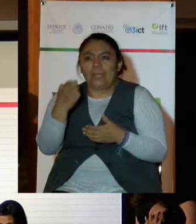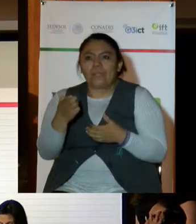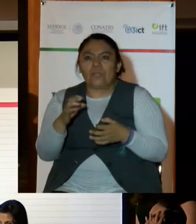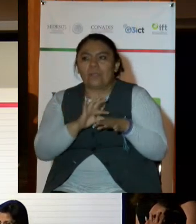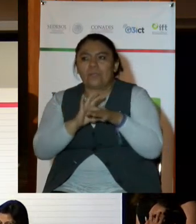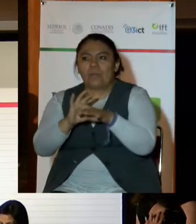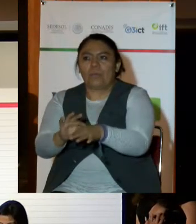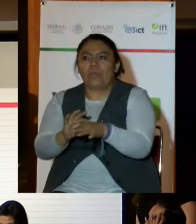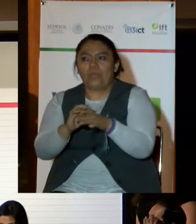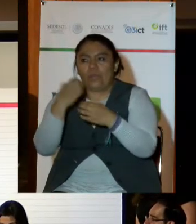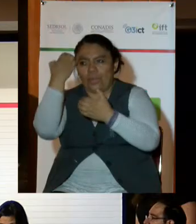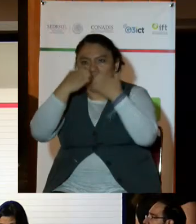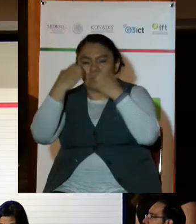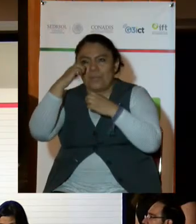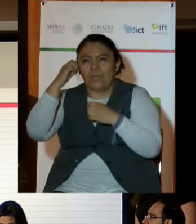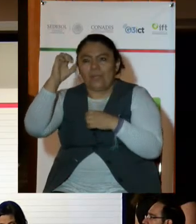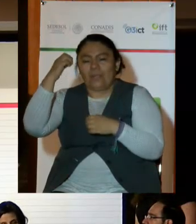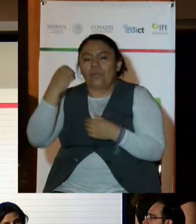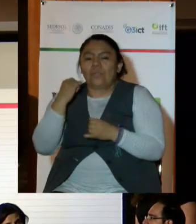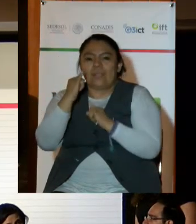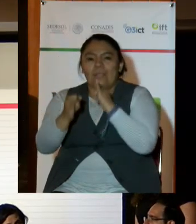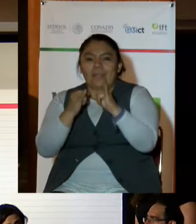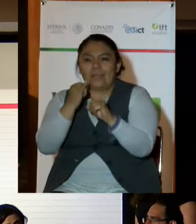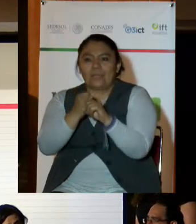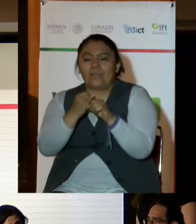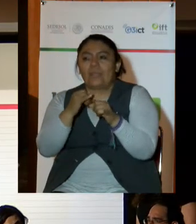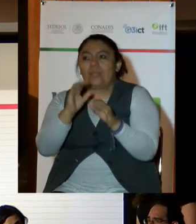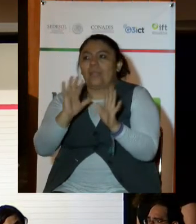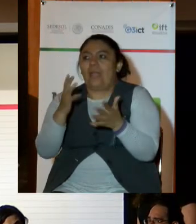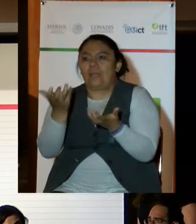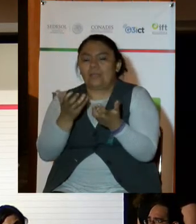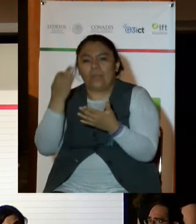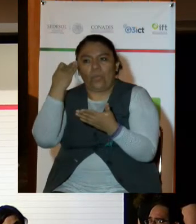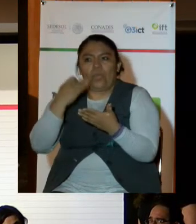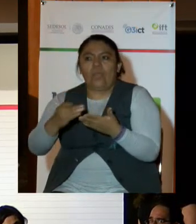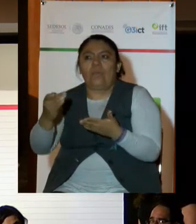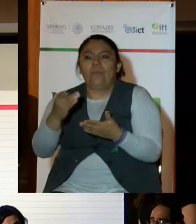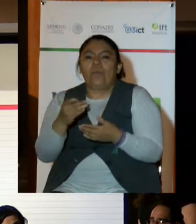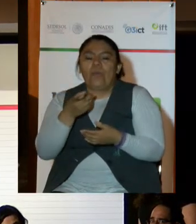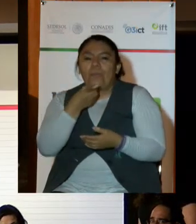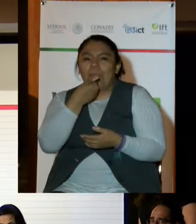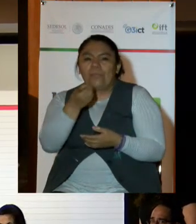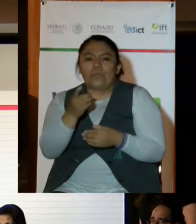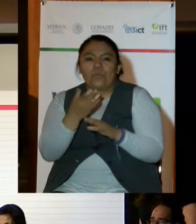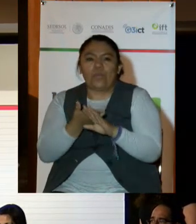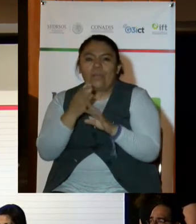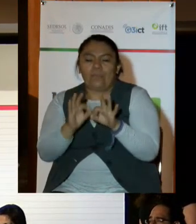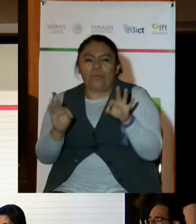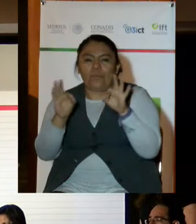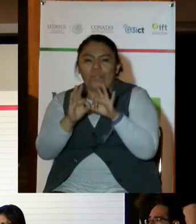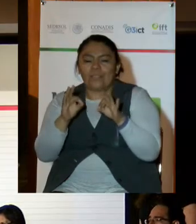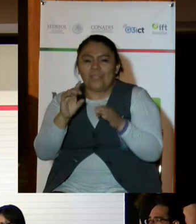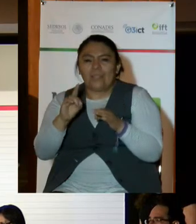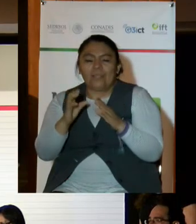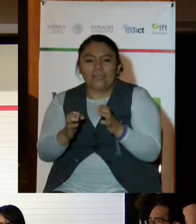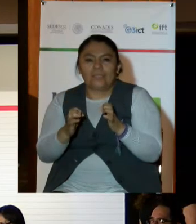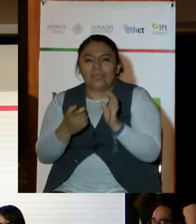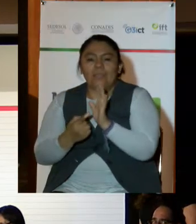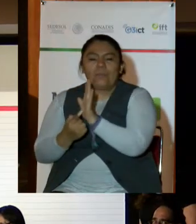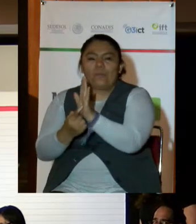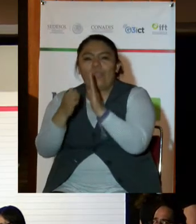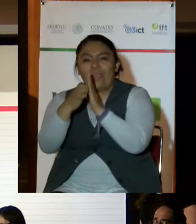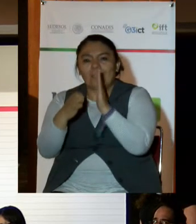es el de este estándar, el de W3E. Esas cuestiones que parecen tan sencillas, esos acuerdos que parecen tan sencillos, realmente